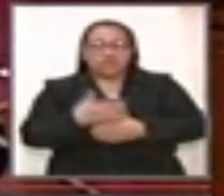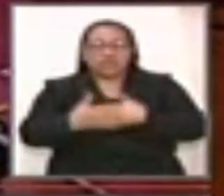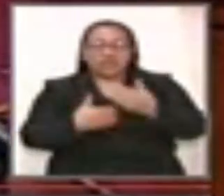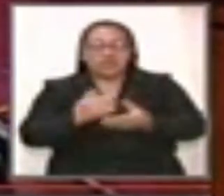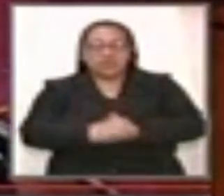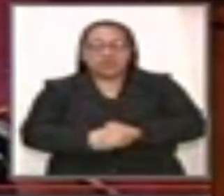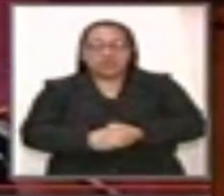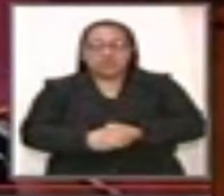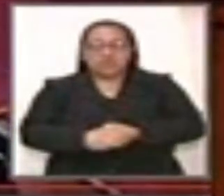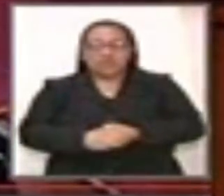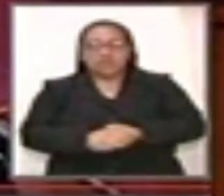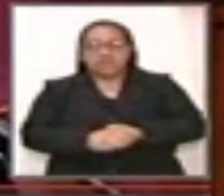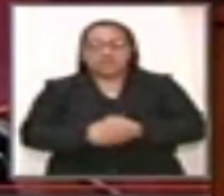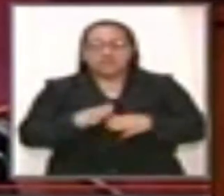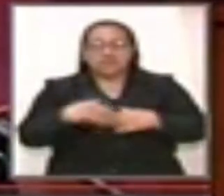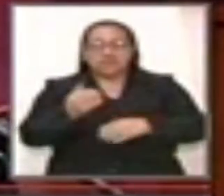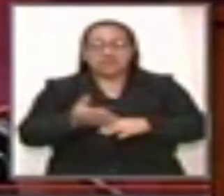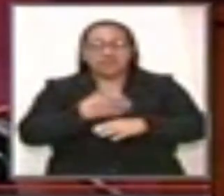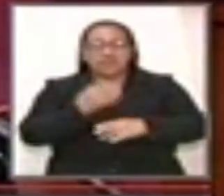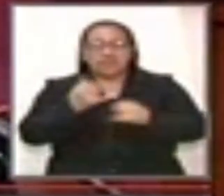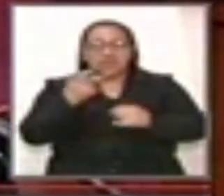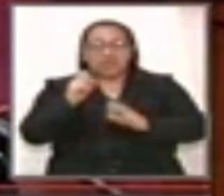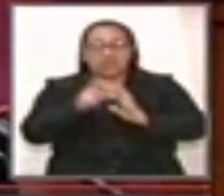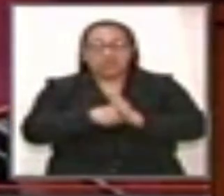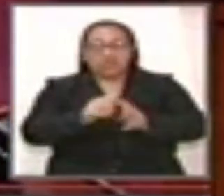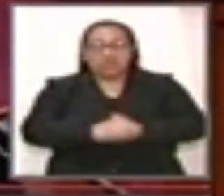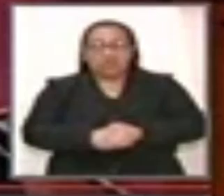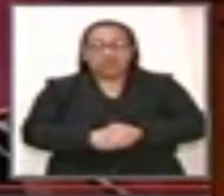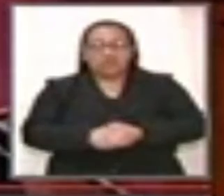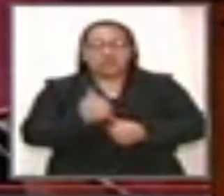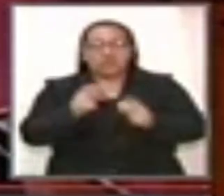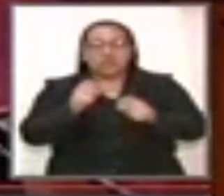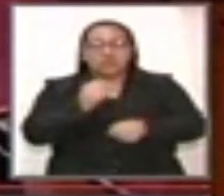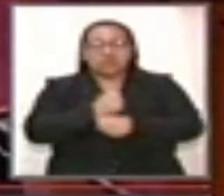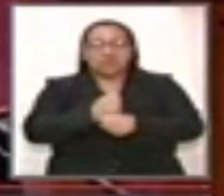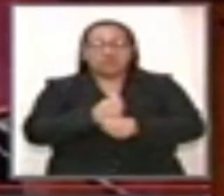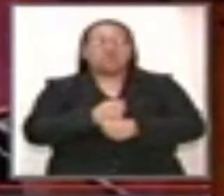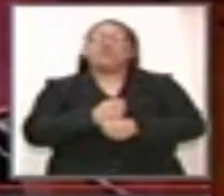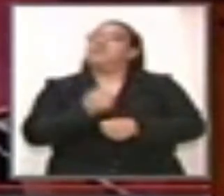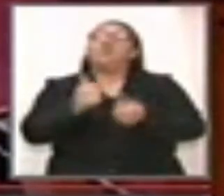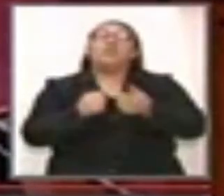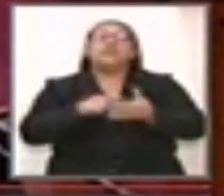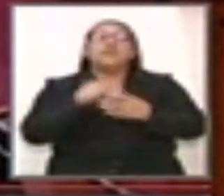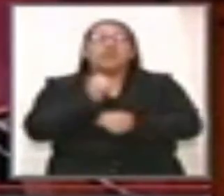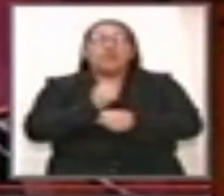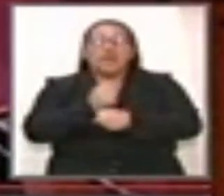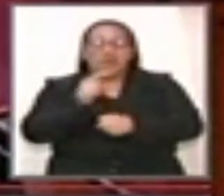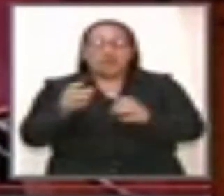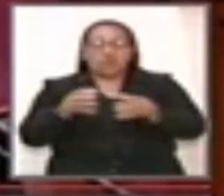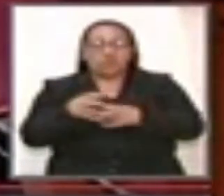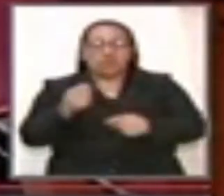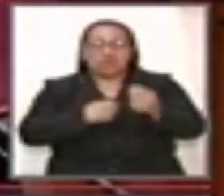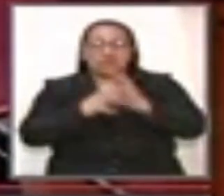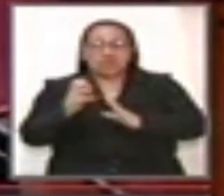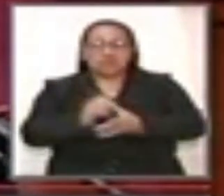avanzar y, si es posible, acabar antes de los 30 minutos. ¿Cuál es el marco estratégico en el cual se desenvuelve el sector